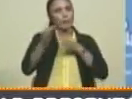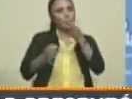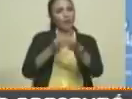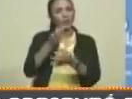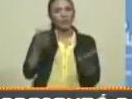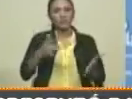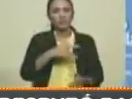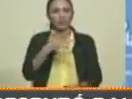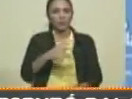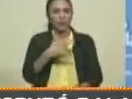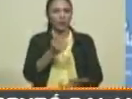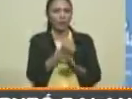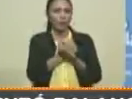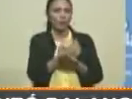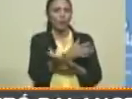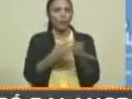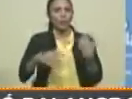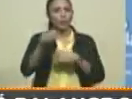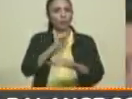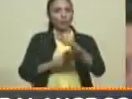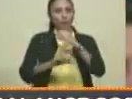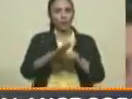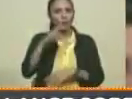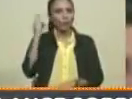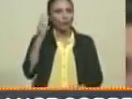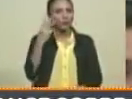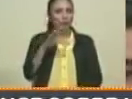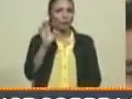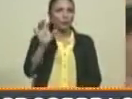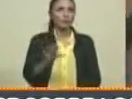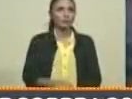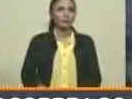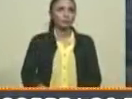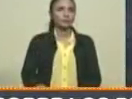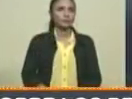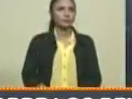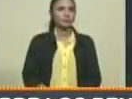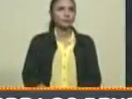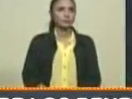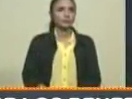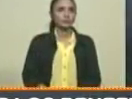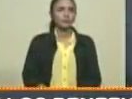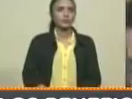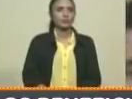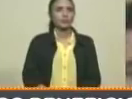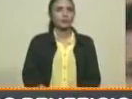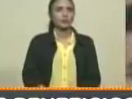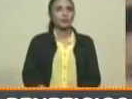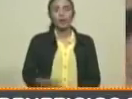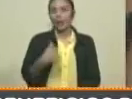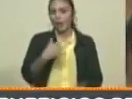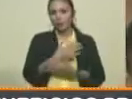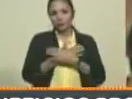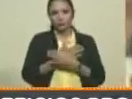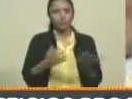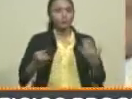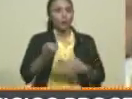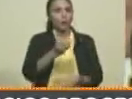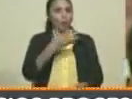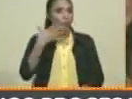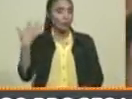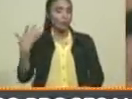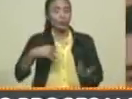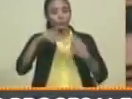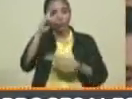qué sintieron ustedes en esta batalla de Washington. Muchas gracias, presidente. Un privilegio poder rendir